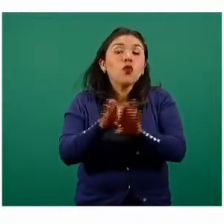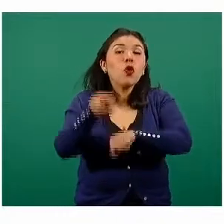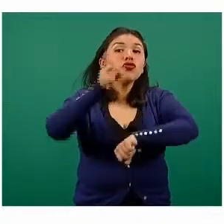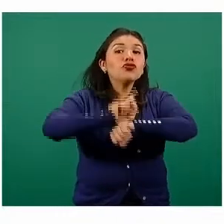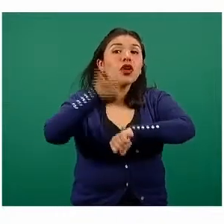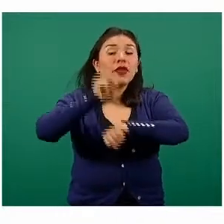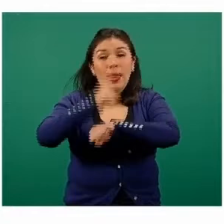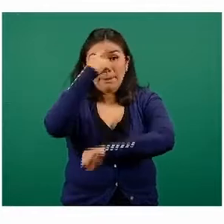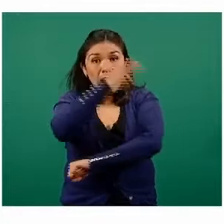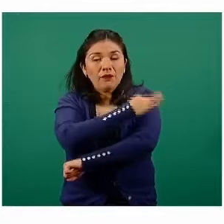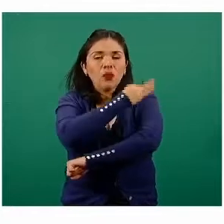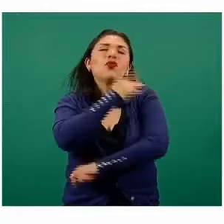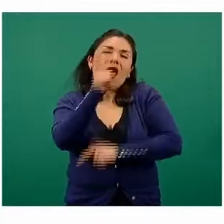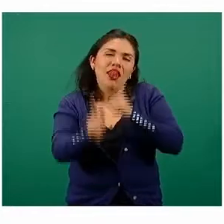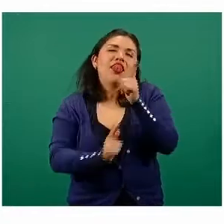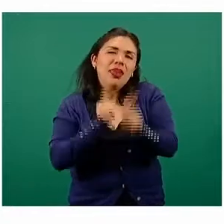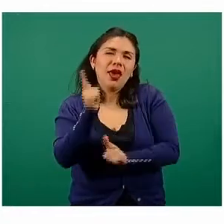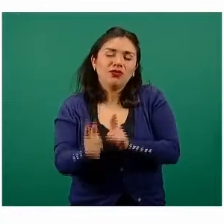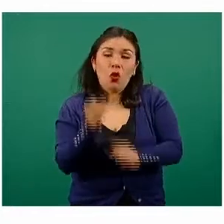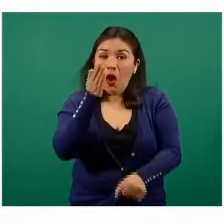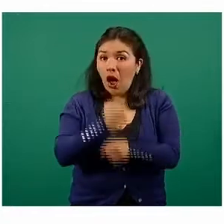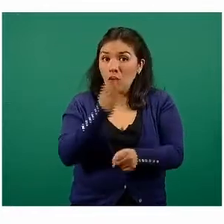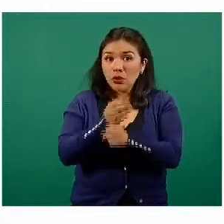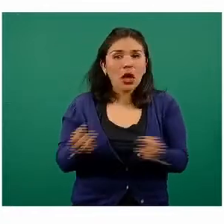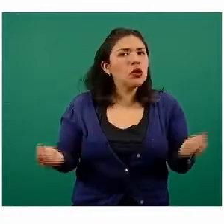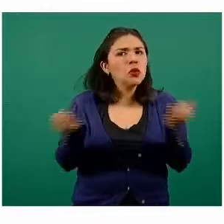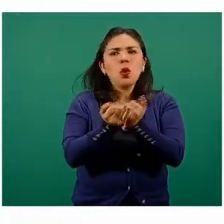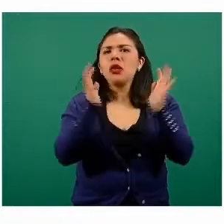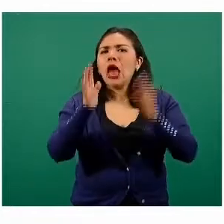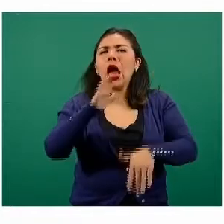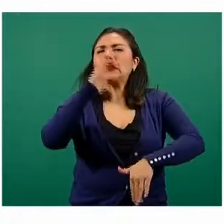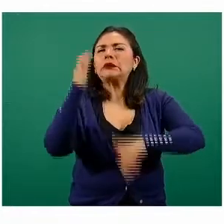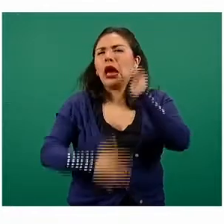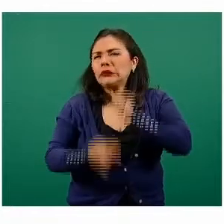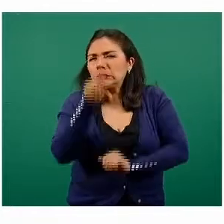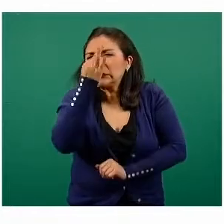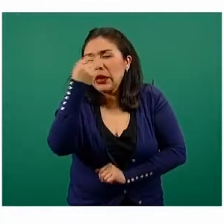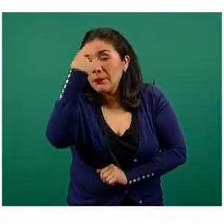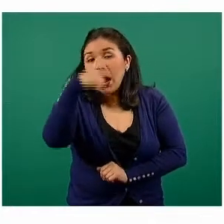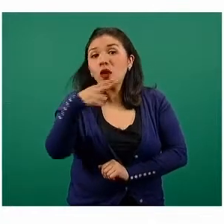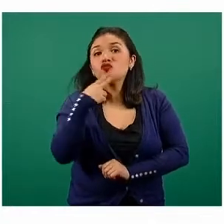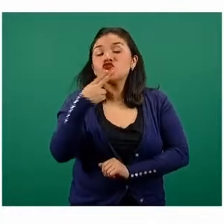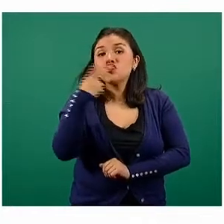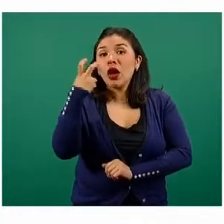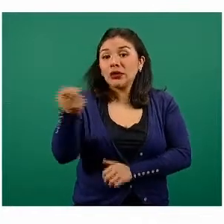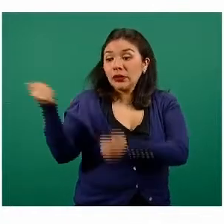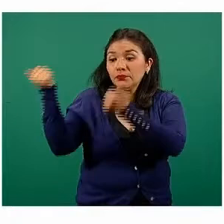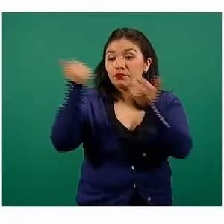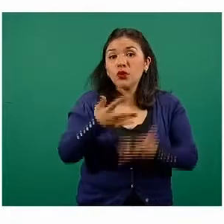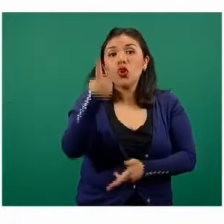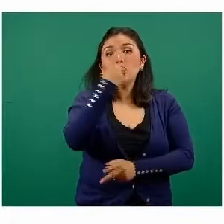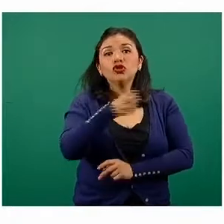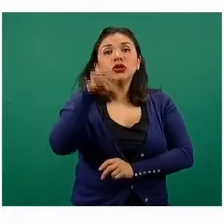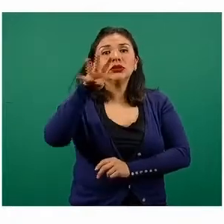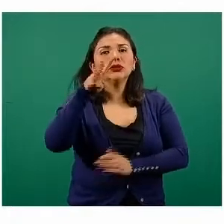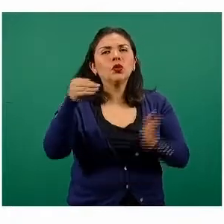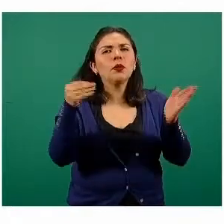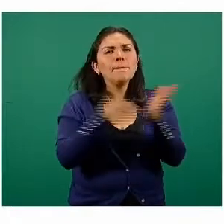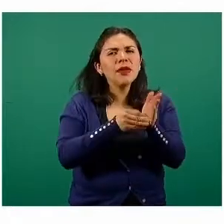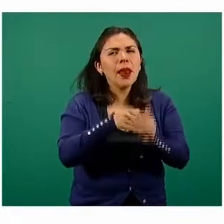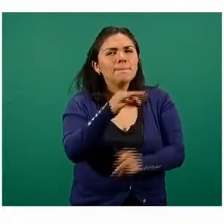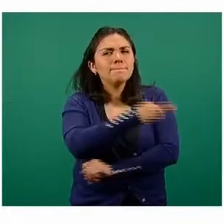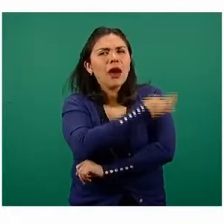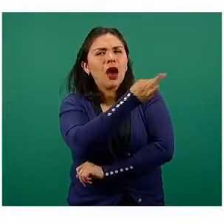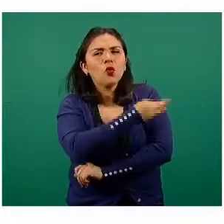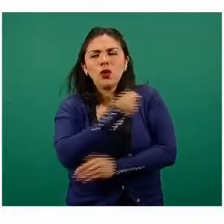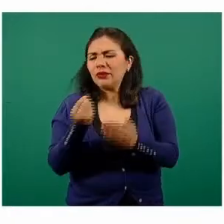vacunación sea más lento. Prácticamente estamos ya concluyendo con el uso de este paquete de 219,000 dosis